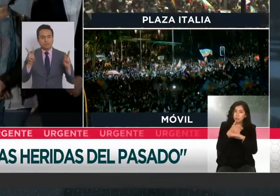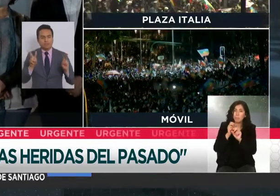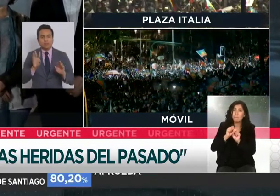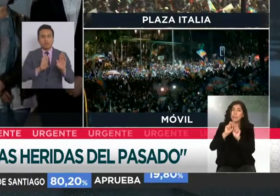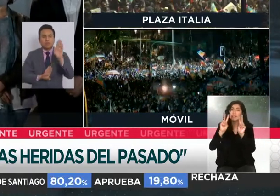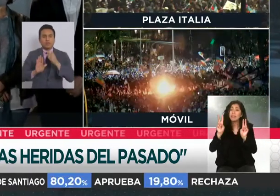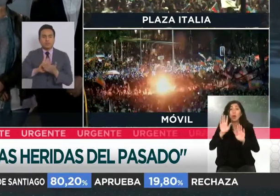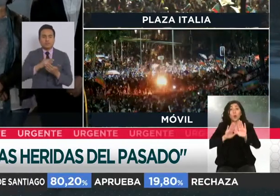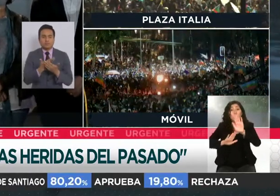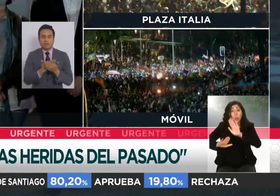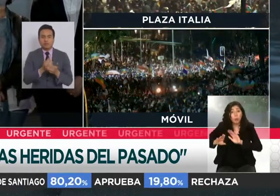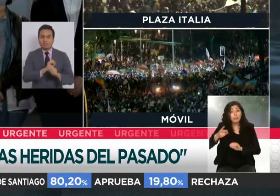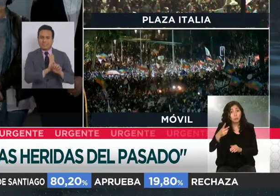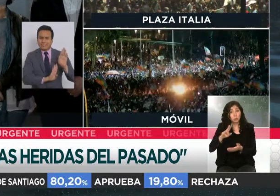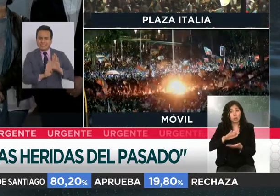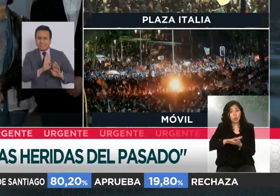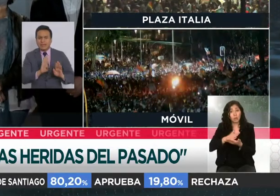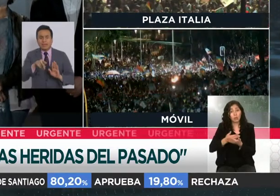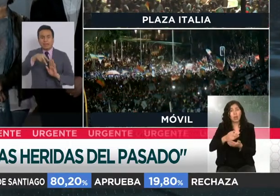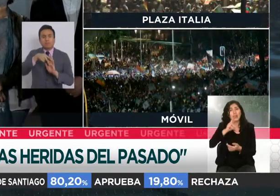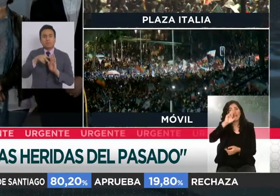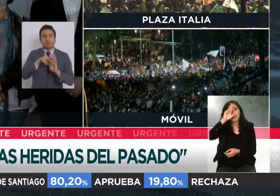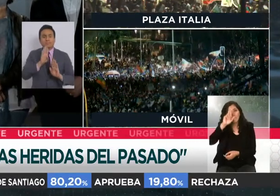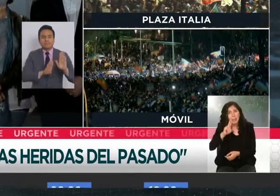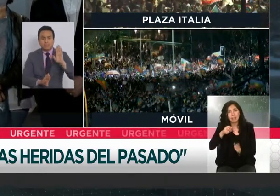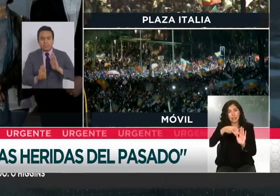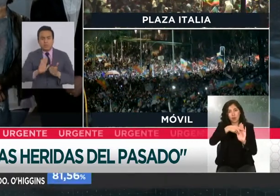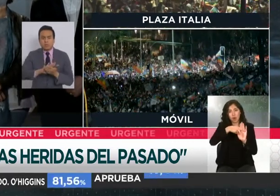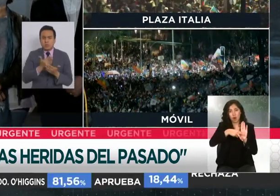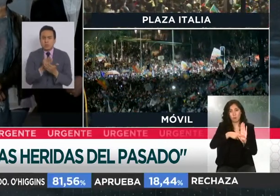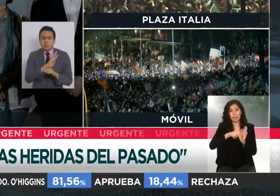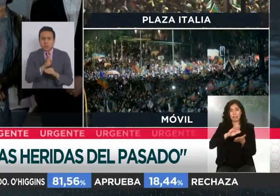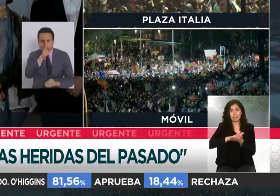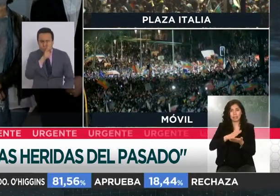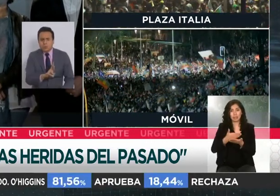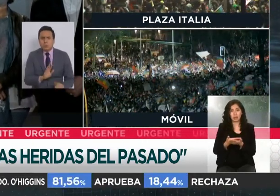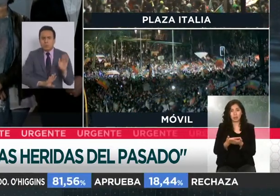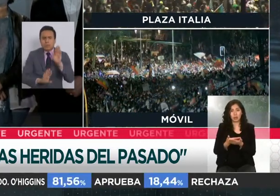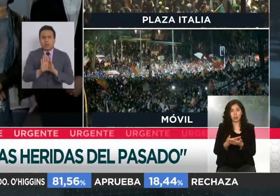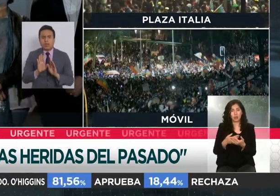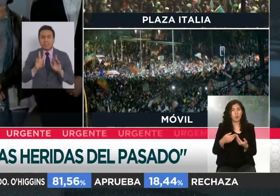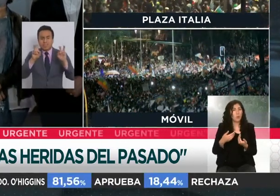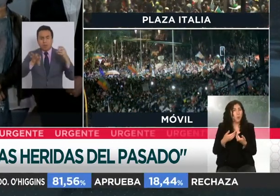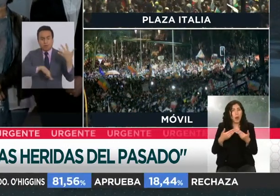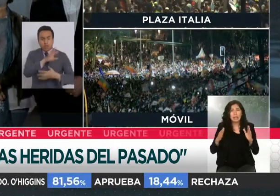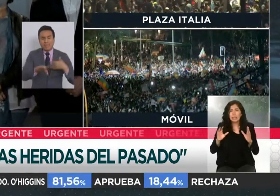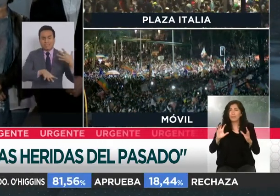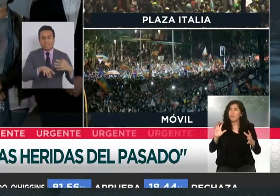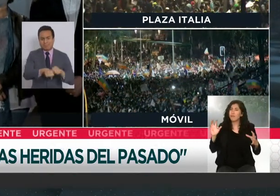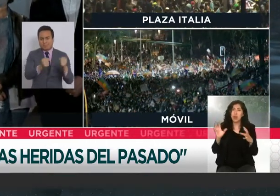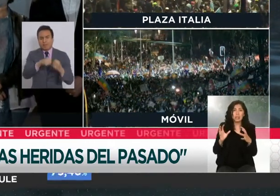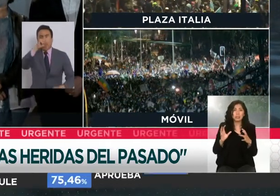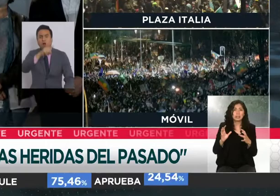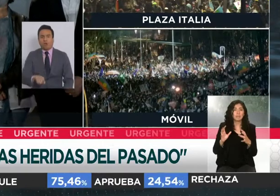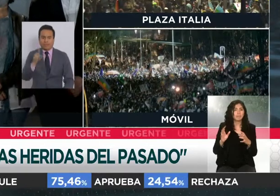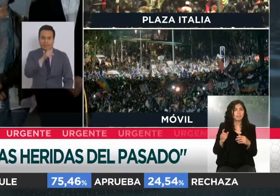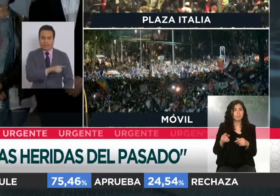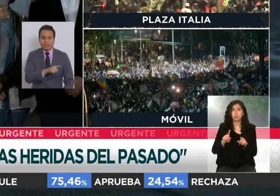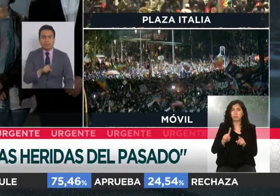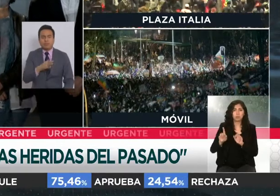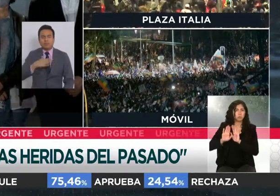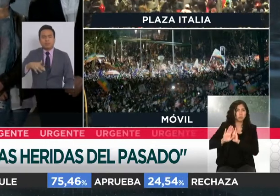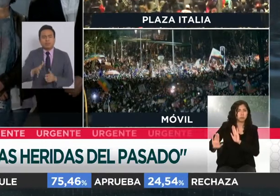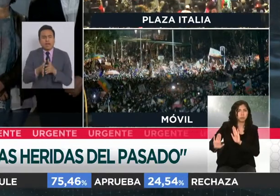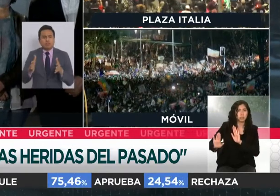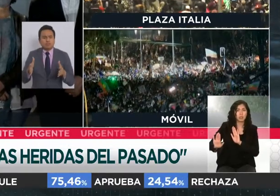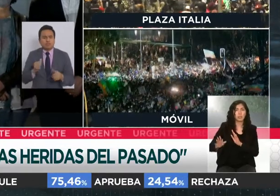salud, respeten las normas sanitarias y condenen todo acto de violencia que tanto